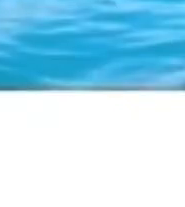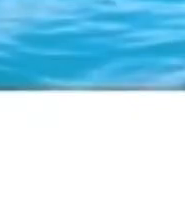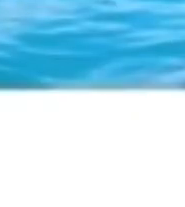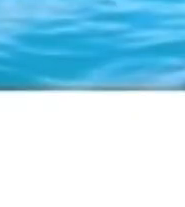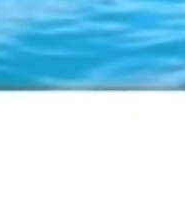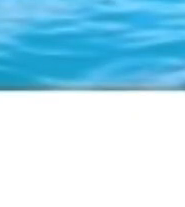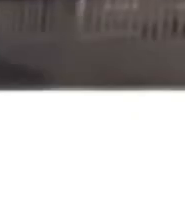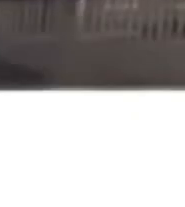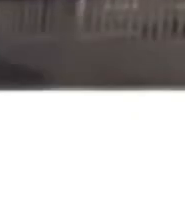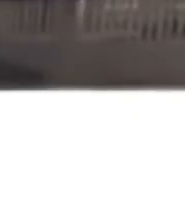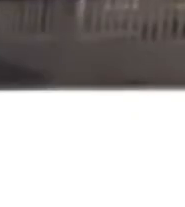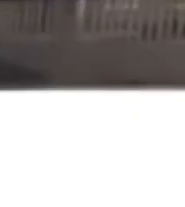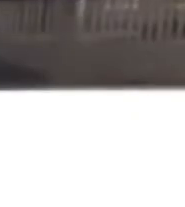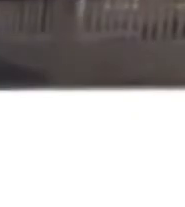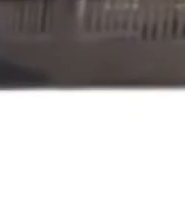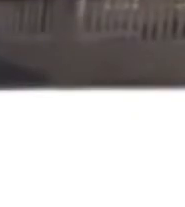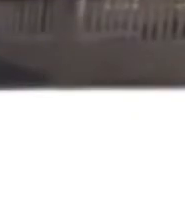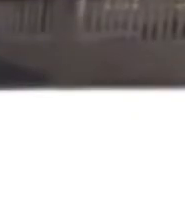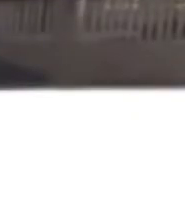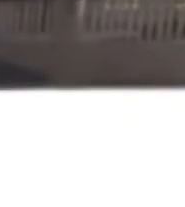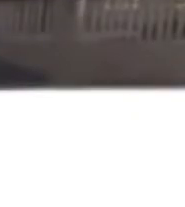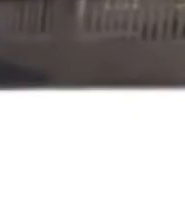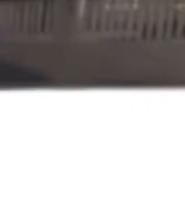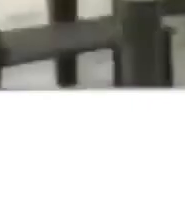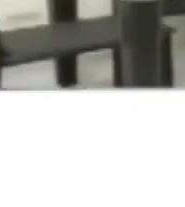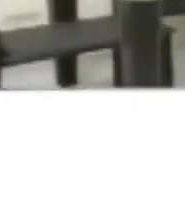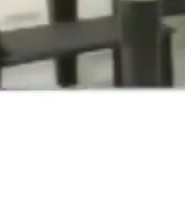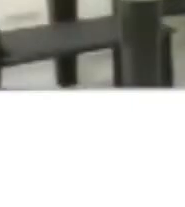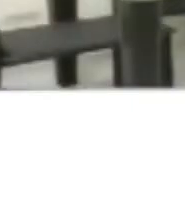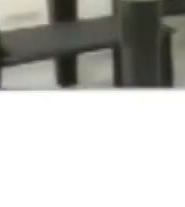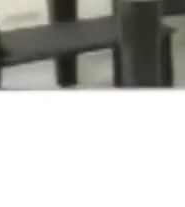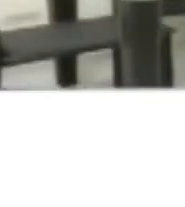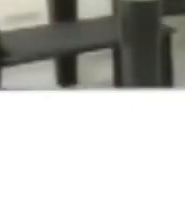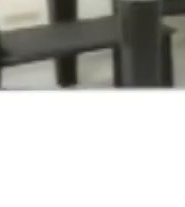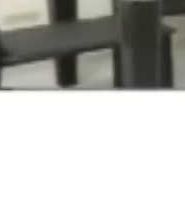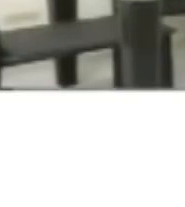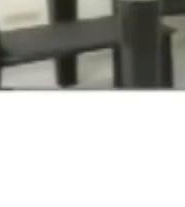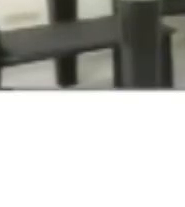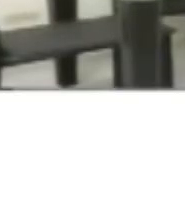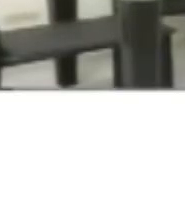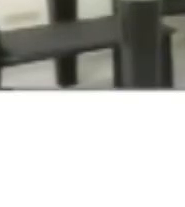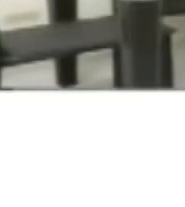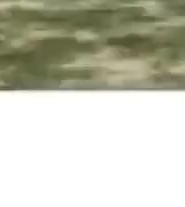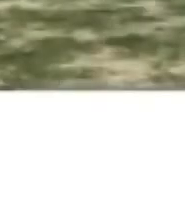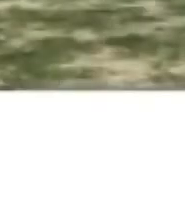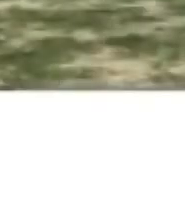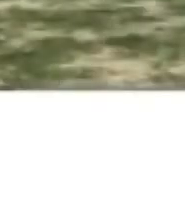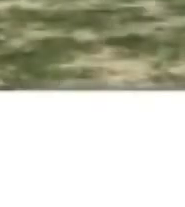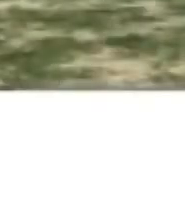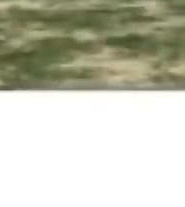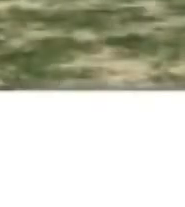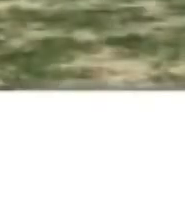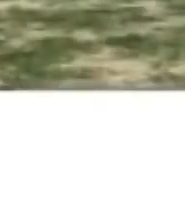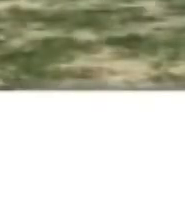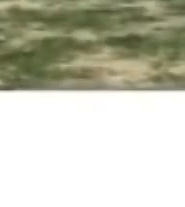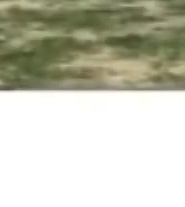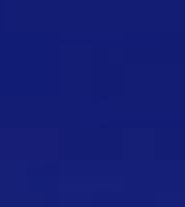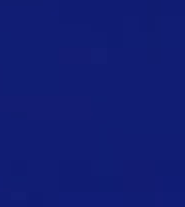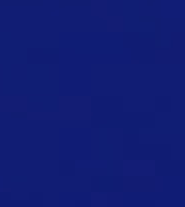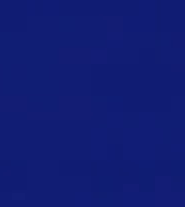parroquia católica y un alto nivel de seguridad. Kilómetro 3, vía Galapa, teléfono 382-3155 y